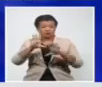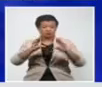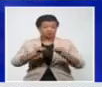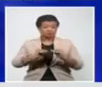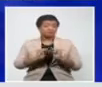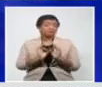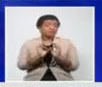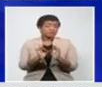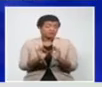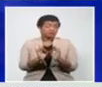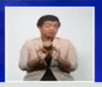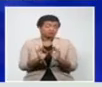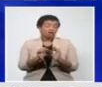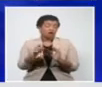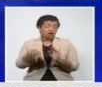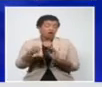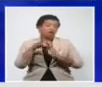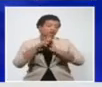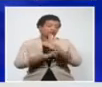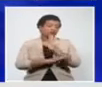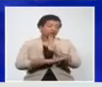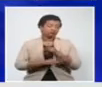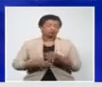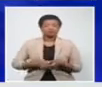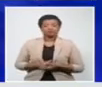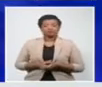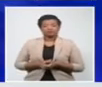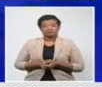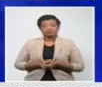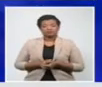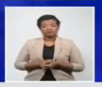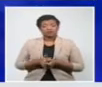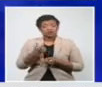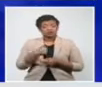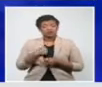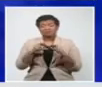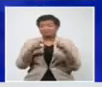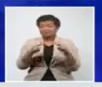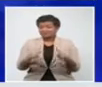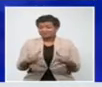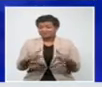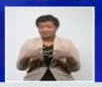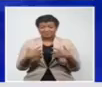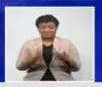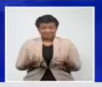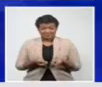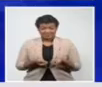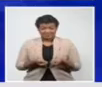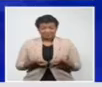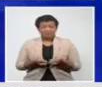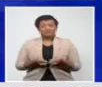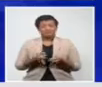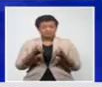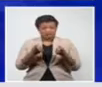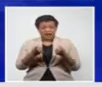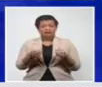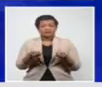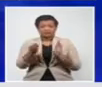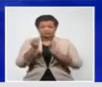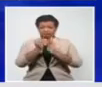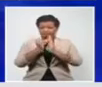justifican con este comportamiento. Y yo reitero, todavía se debe de aplicar un número de